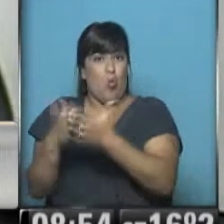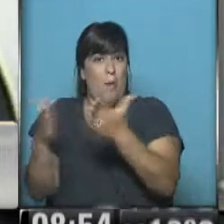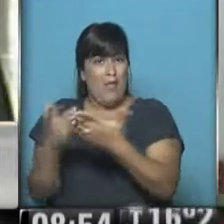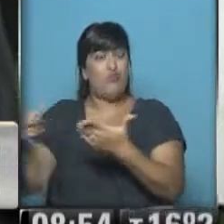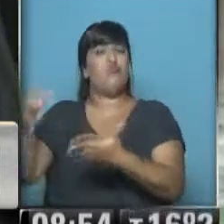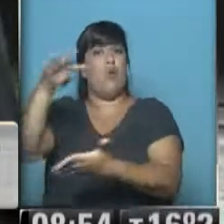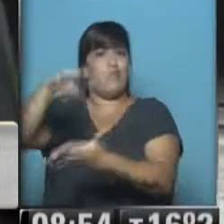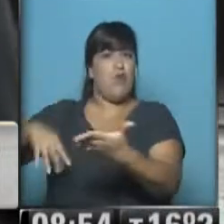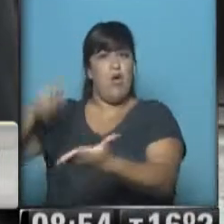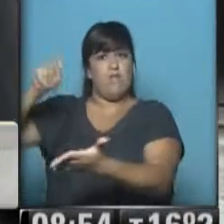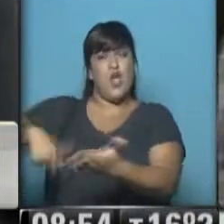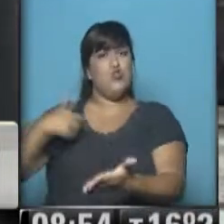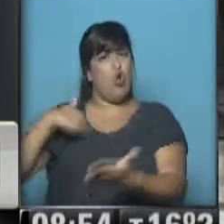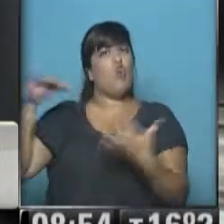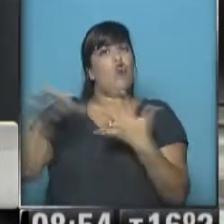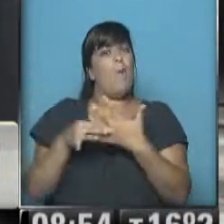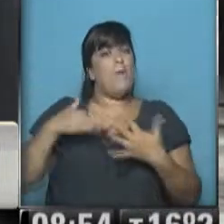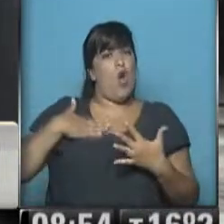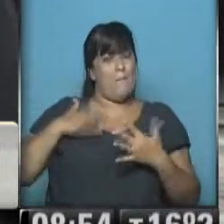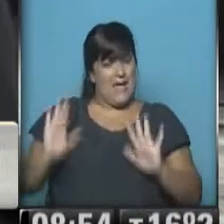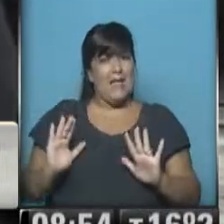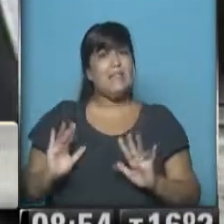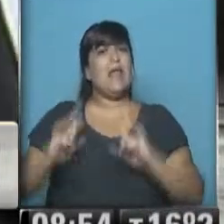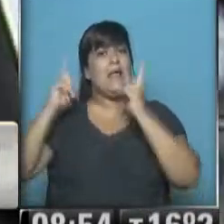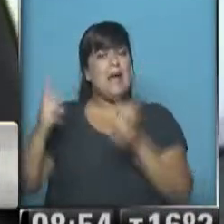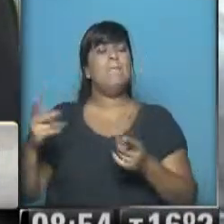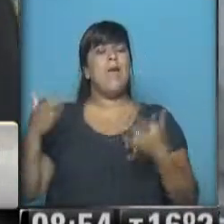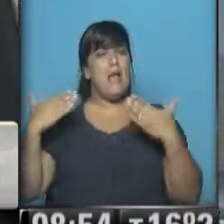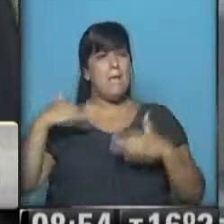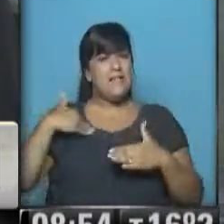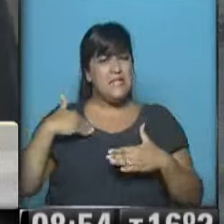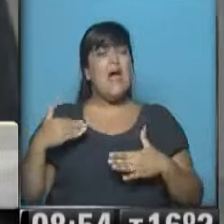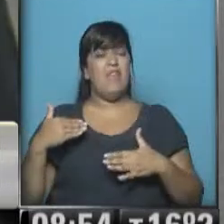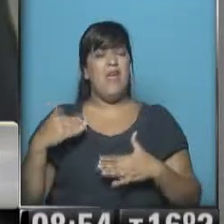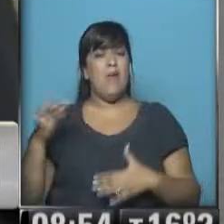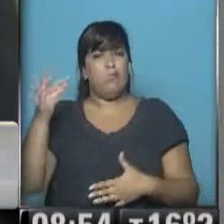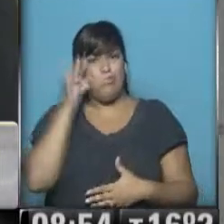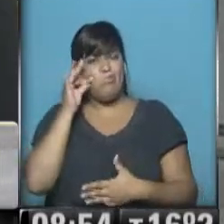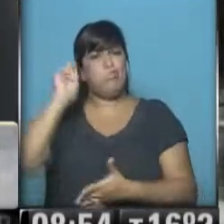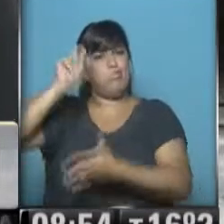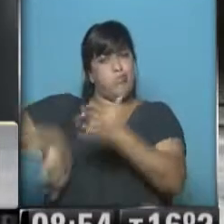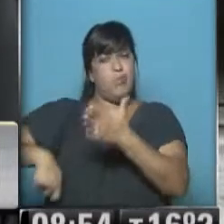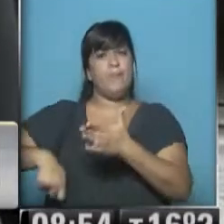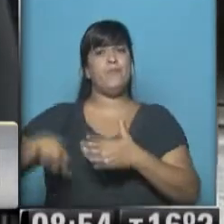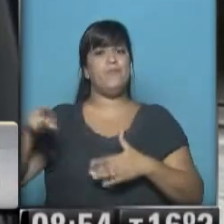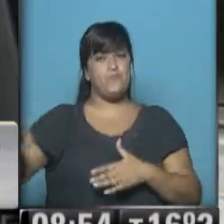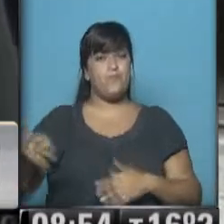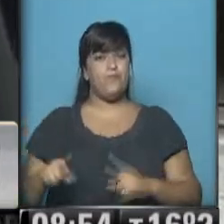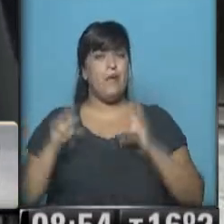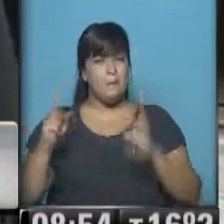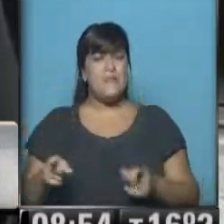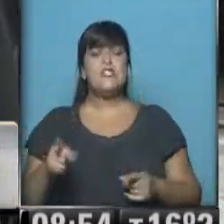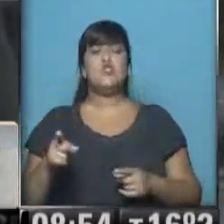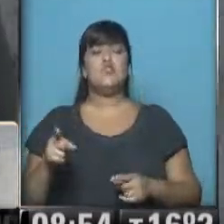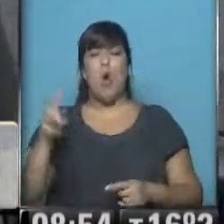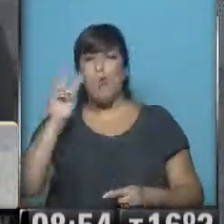en el que ella compromete su identidad y su capacidad como testigo, fehacientemente dice lo que ella estuvo viendo